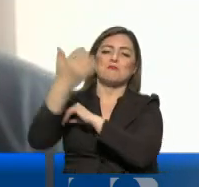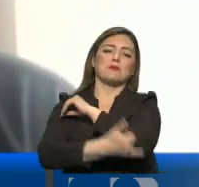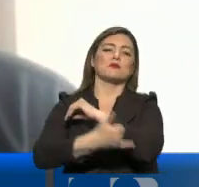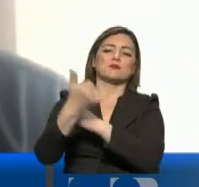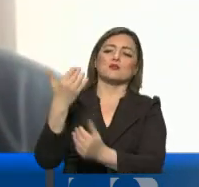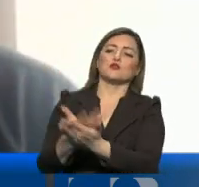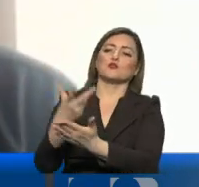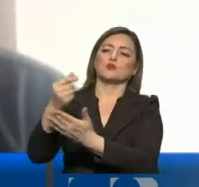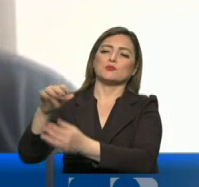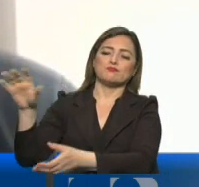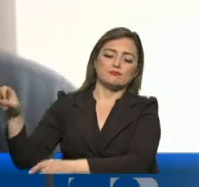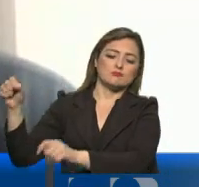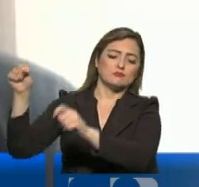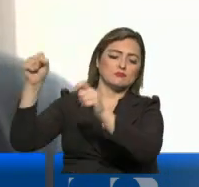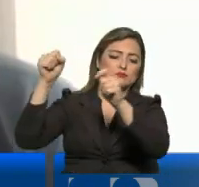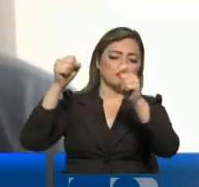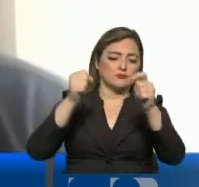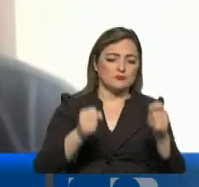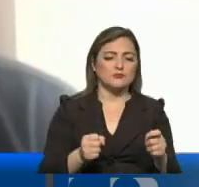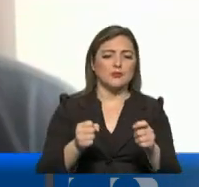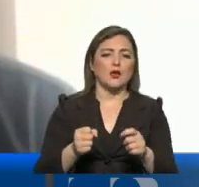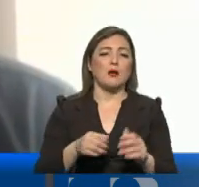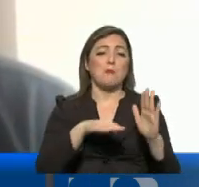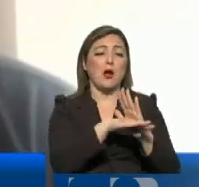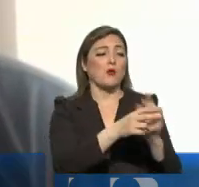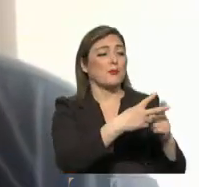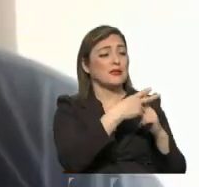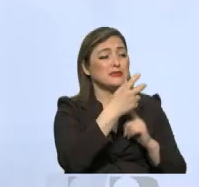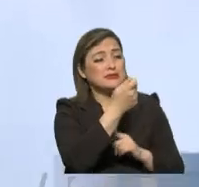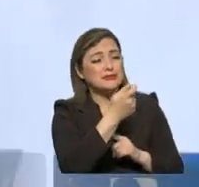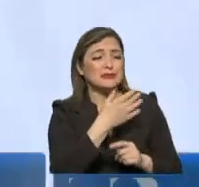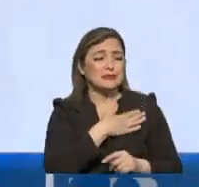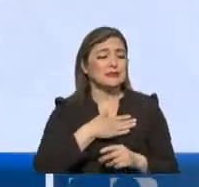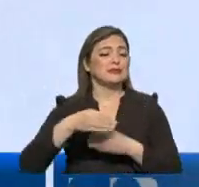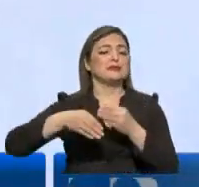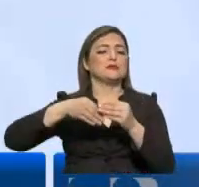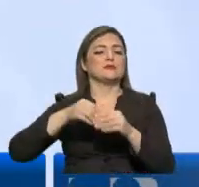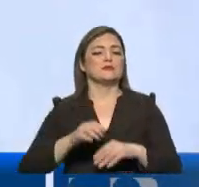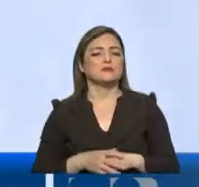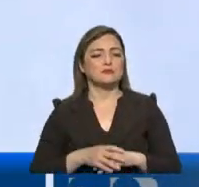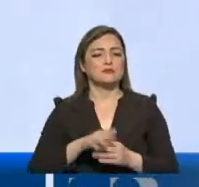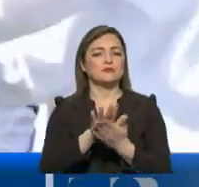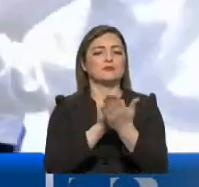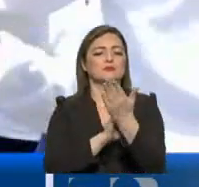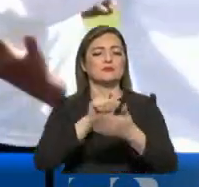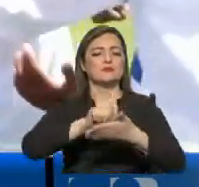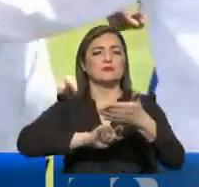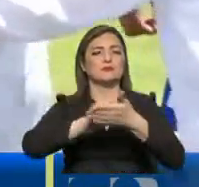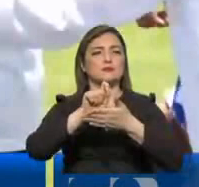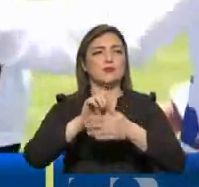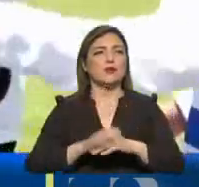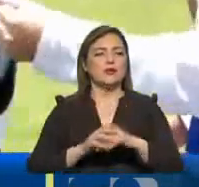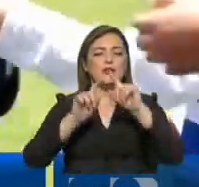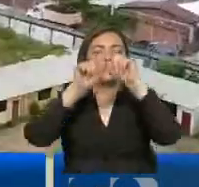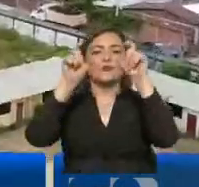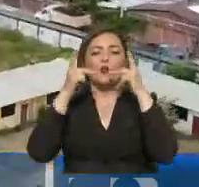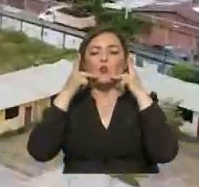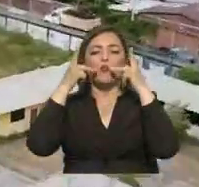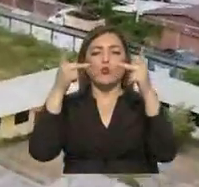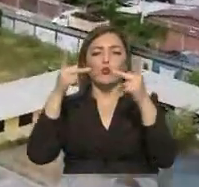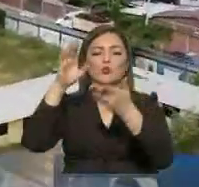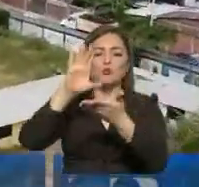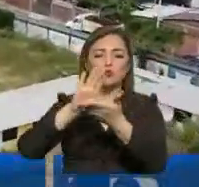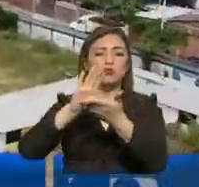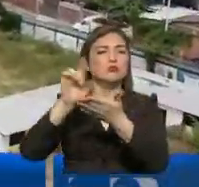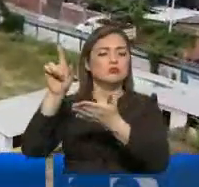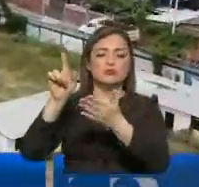césped y tuvieron que solicitar créditos a instituciones bancarias. El proyecto fue contratado por CEAR EP, la empresa pública de los centros de